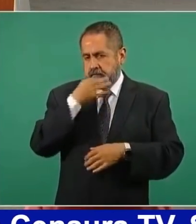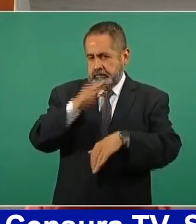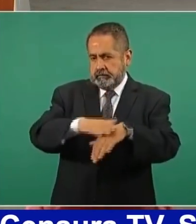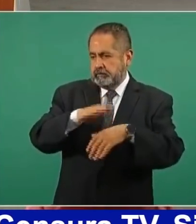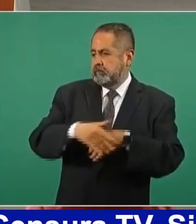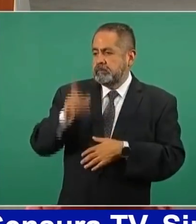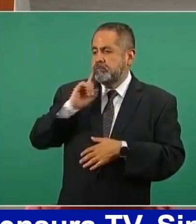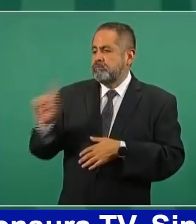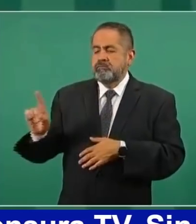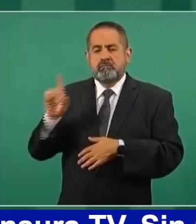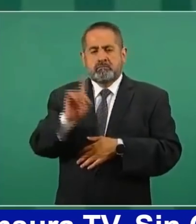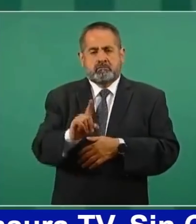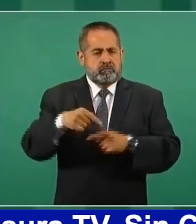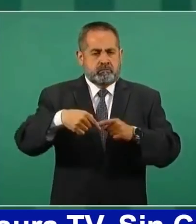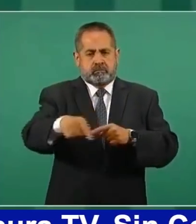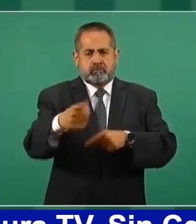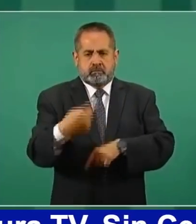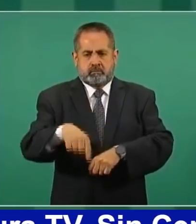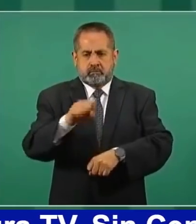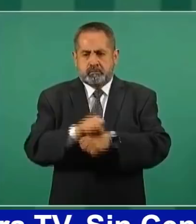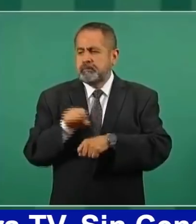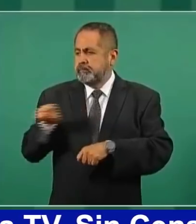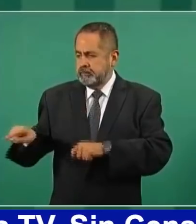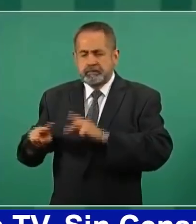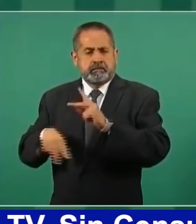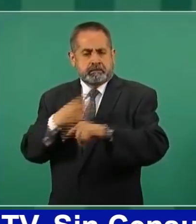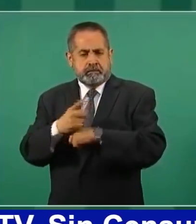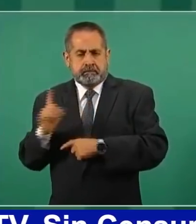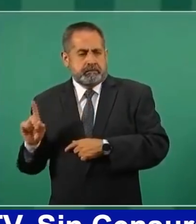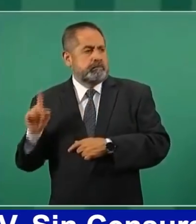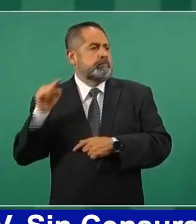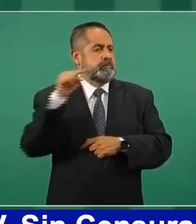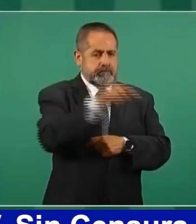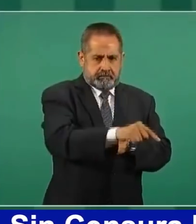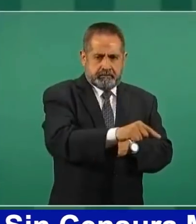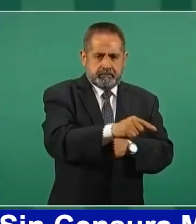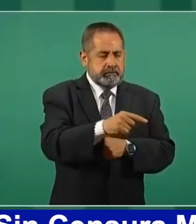a más tardar en una semana la secretaria,